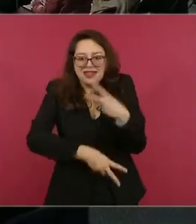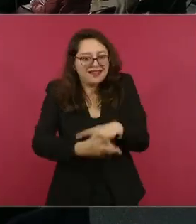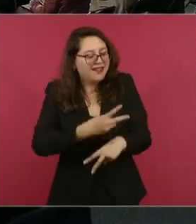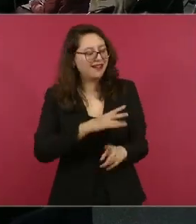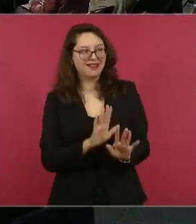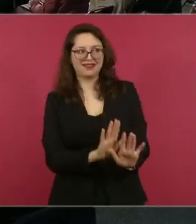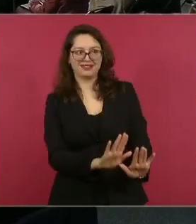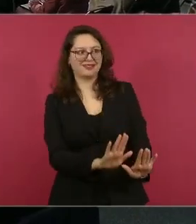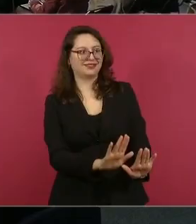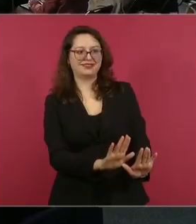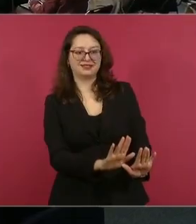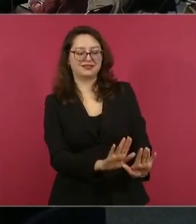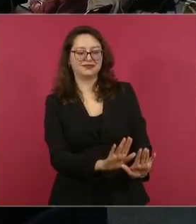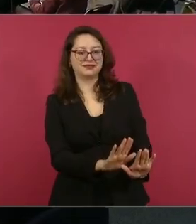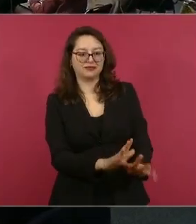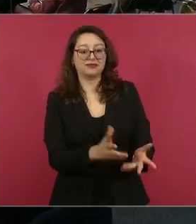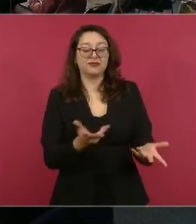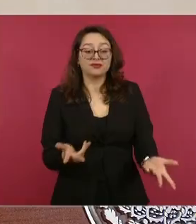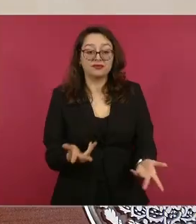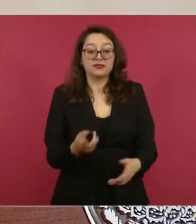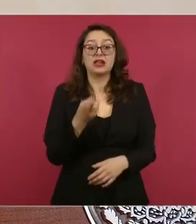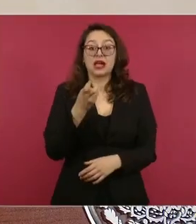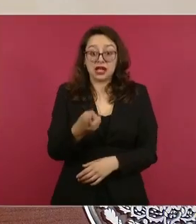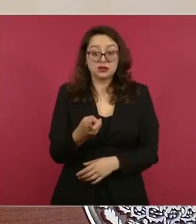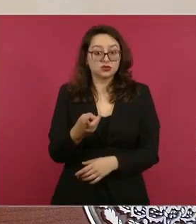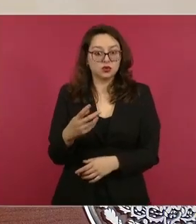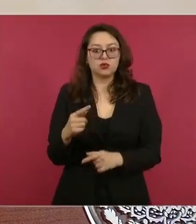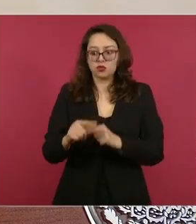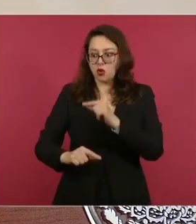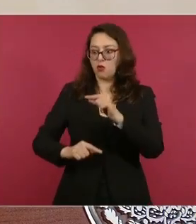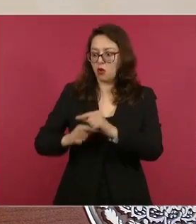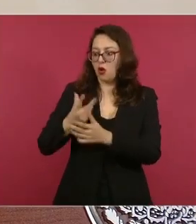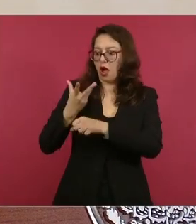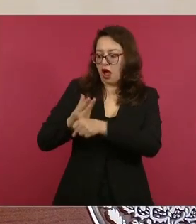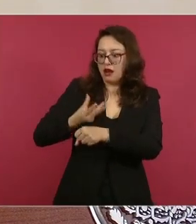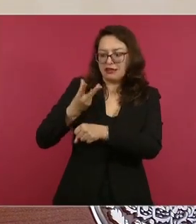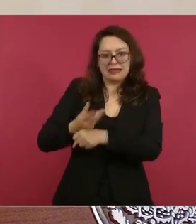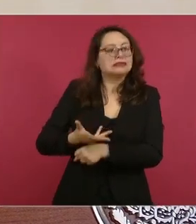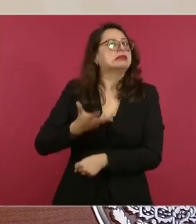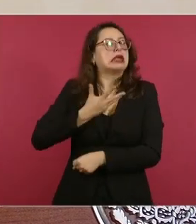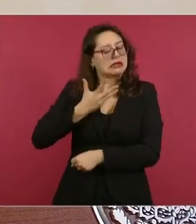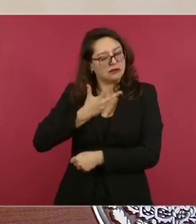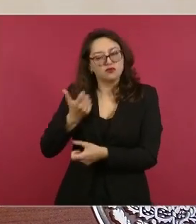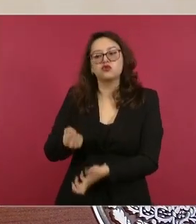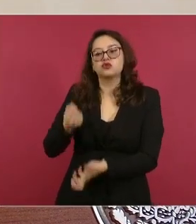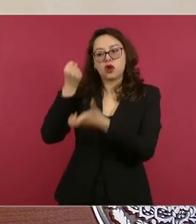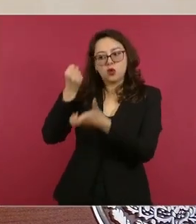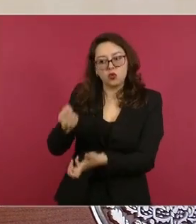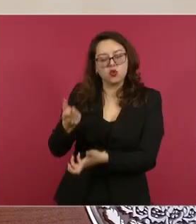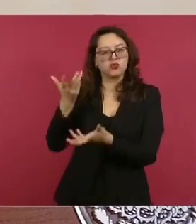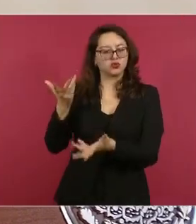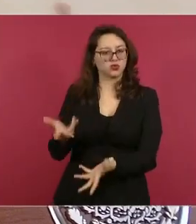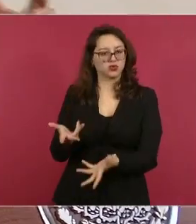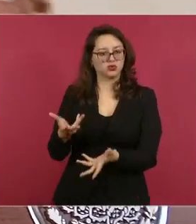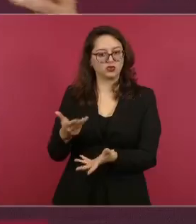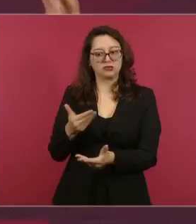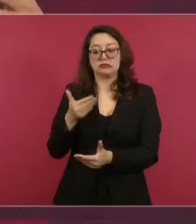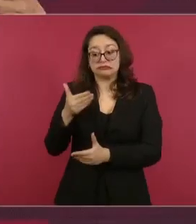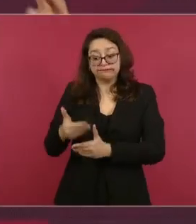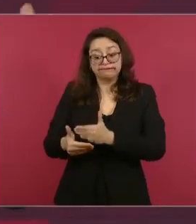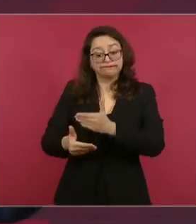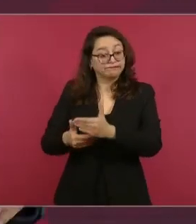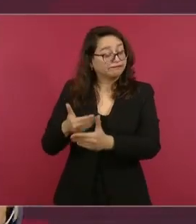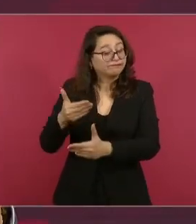Entonces, vamos a tener los recursos sin problema para apoyar. Y cuando hablo de